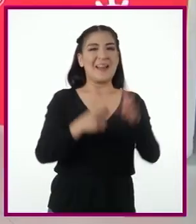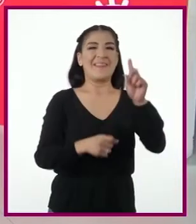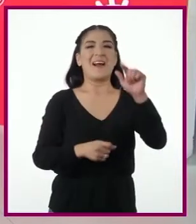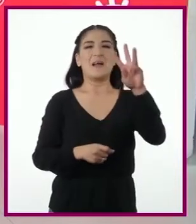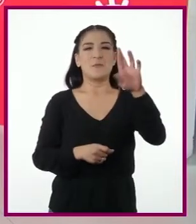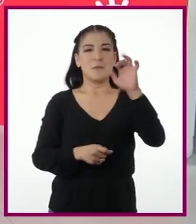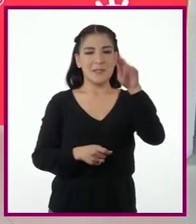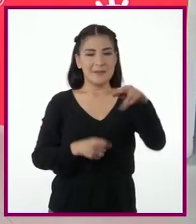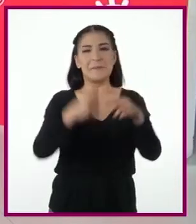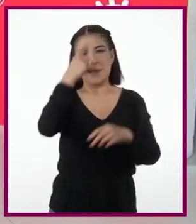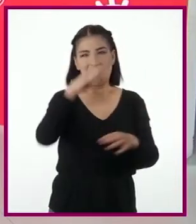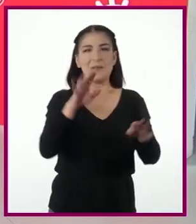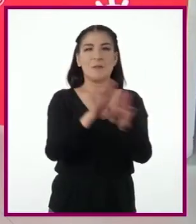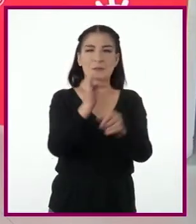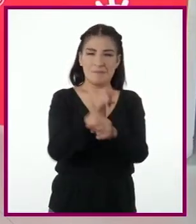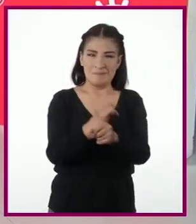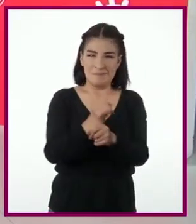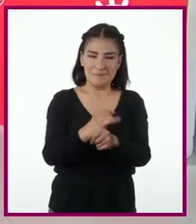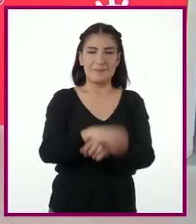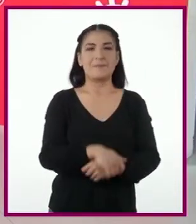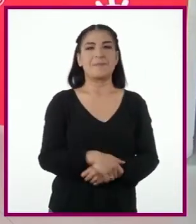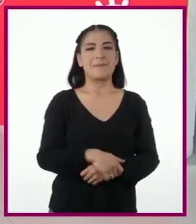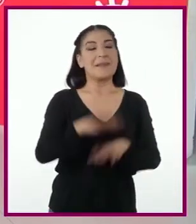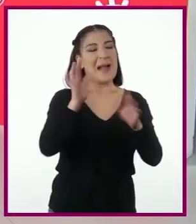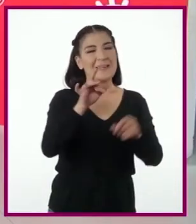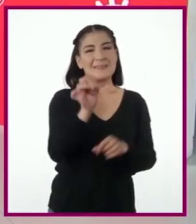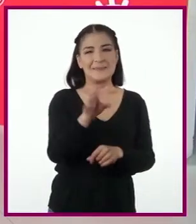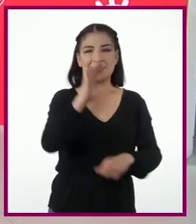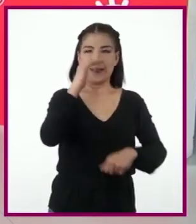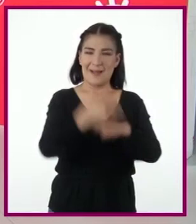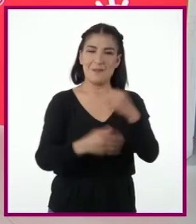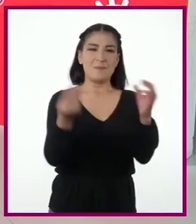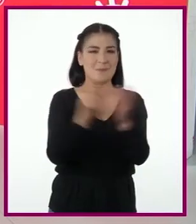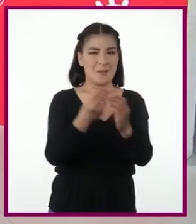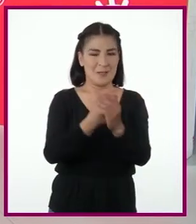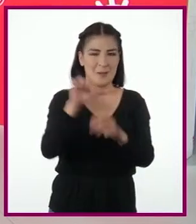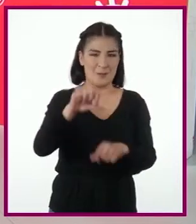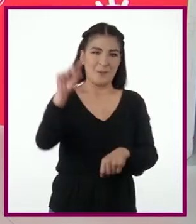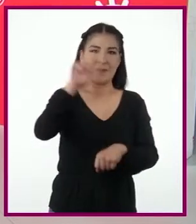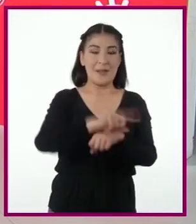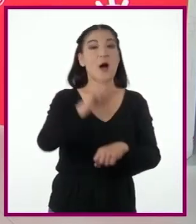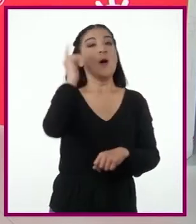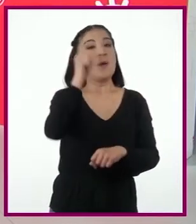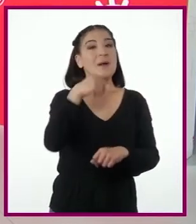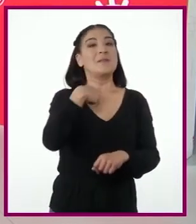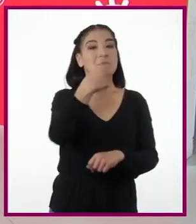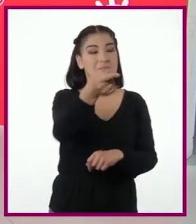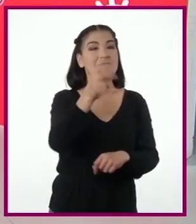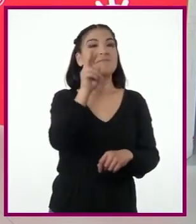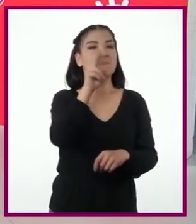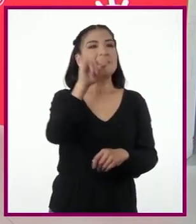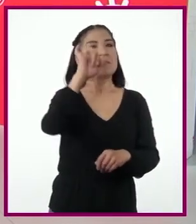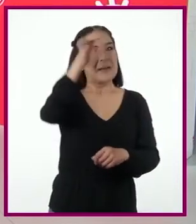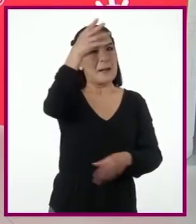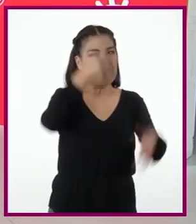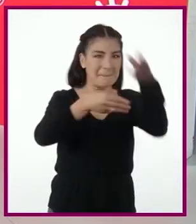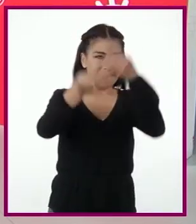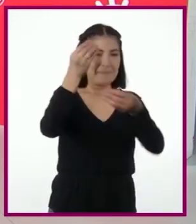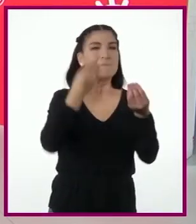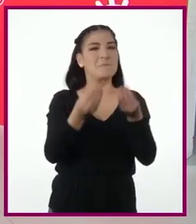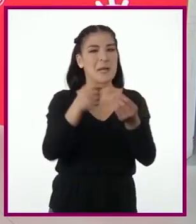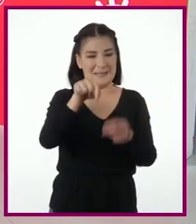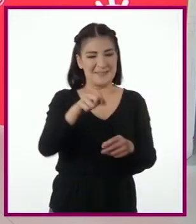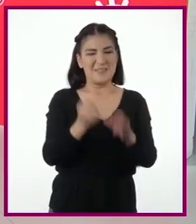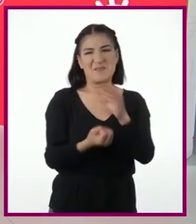conclusiones. Casi estamos por concluir la sesión de hoy y espero que hayas aprendido mucho, además de descubrir el significado de